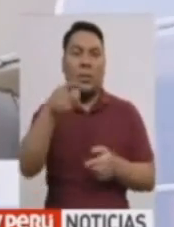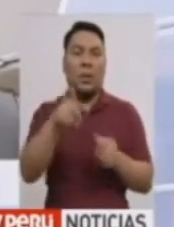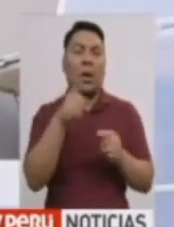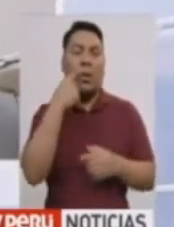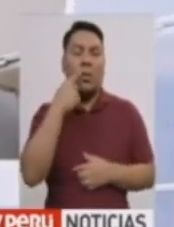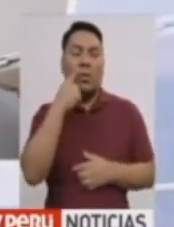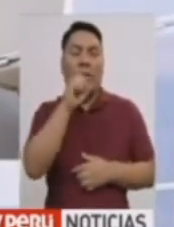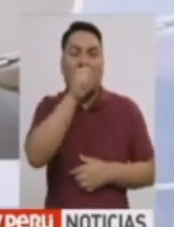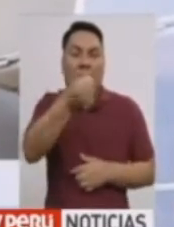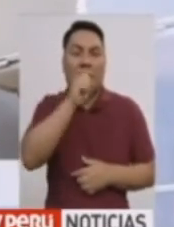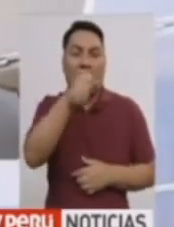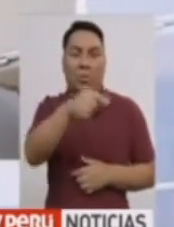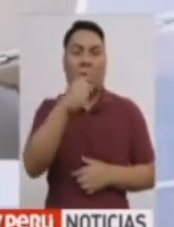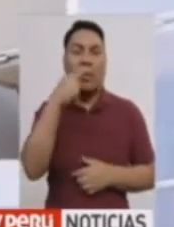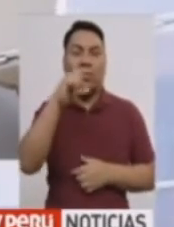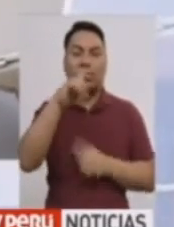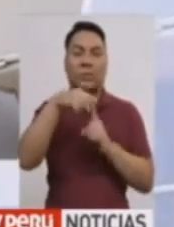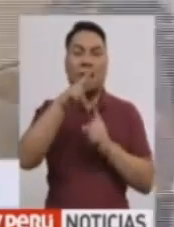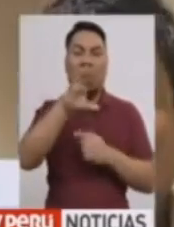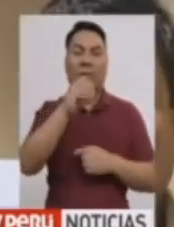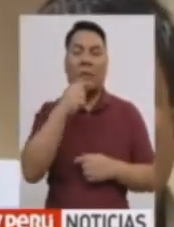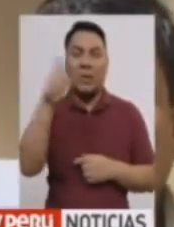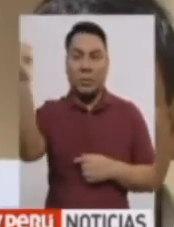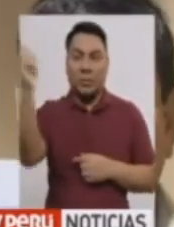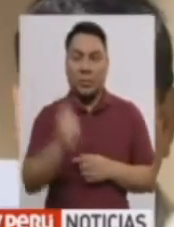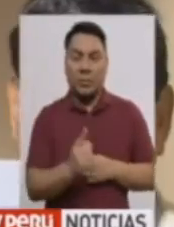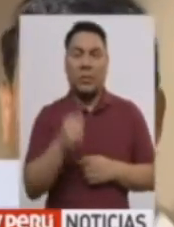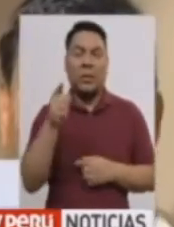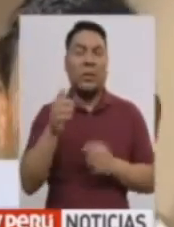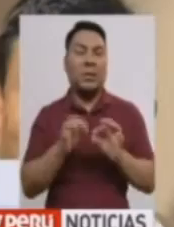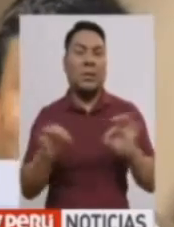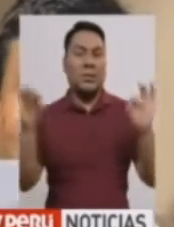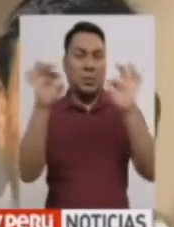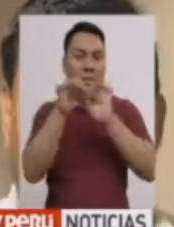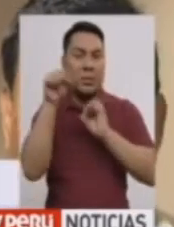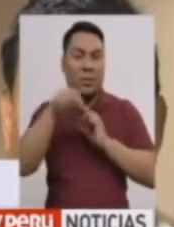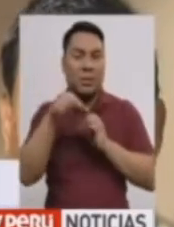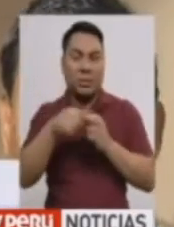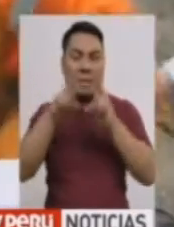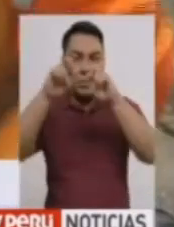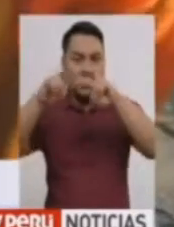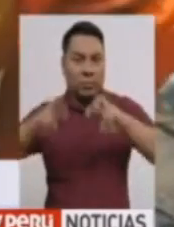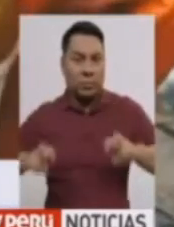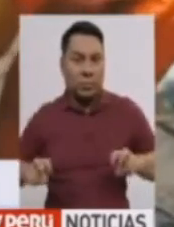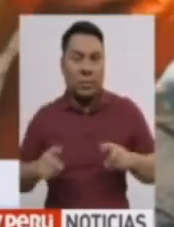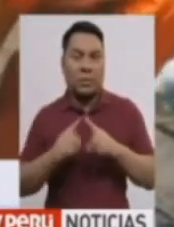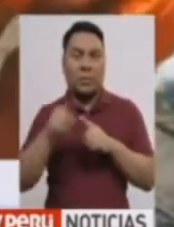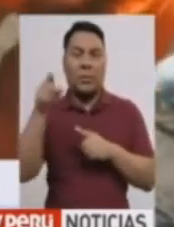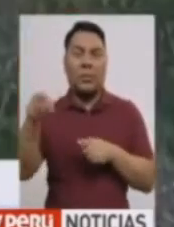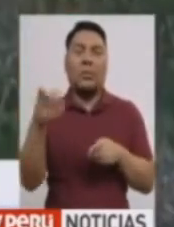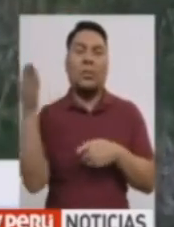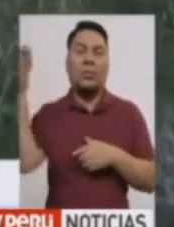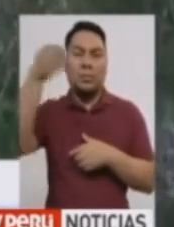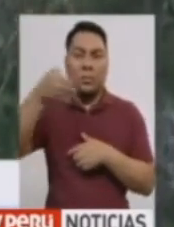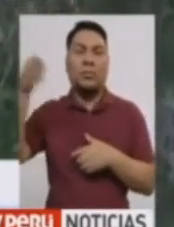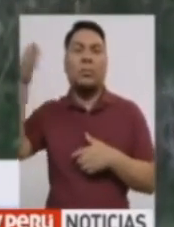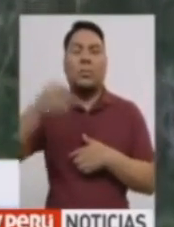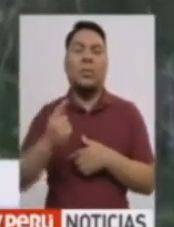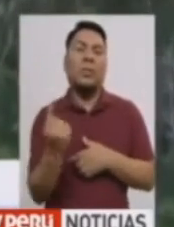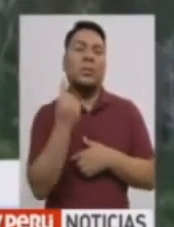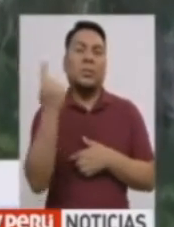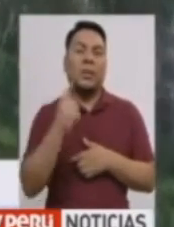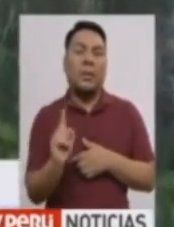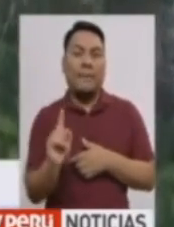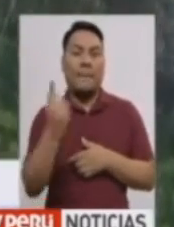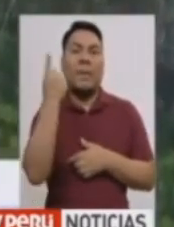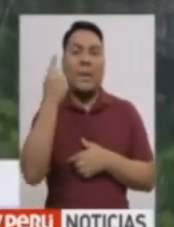Gorriti, la presencia o no de los exmandatarios no es elemental en esta investigación. Sus asistencias serán simplemente la primera